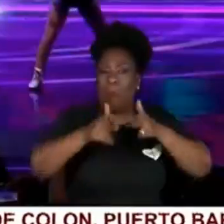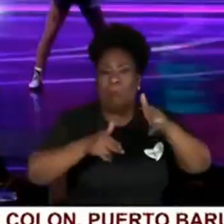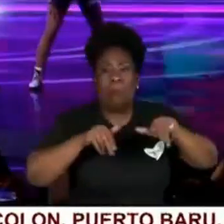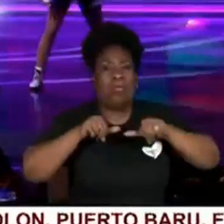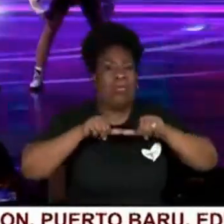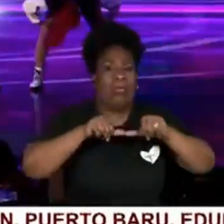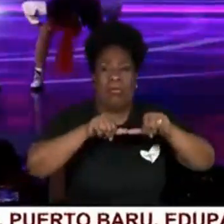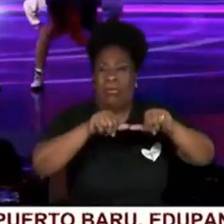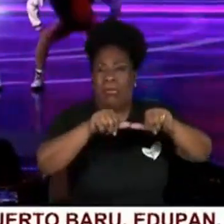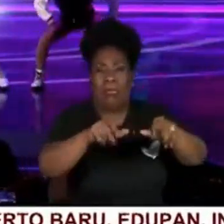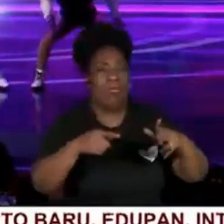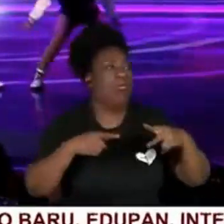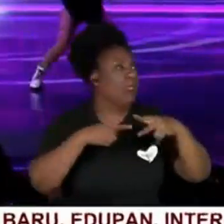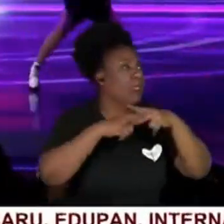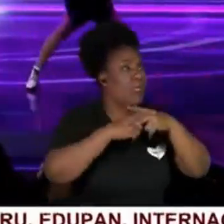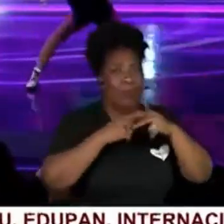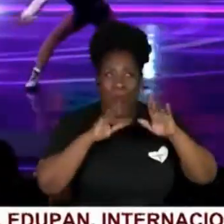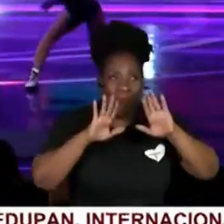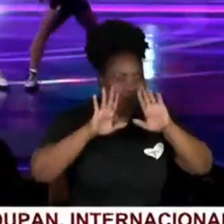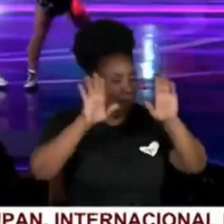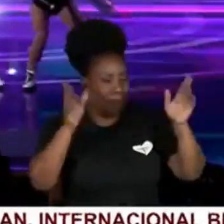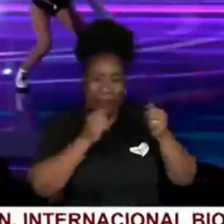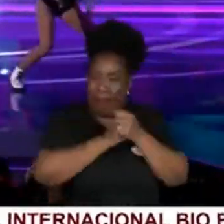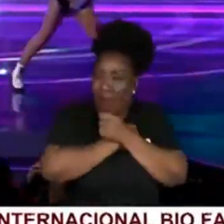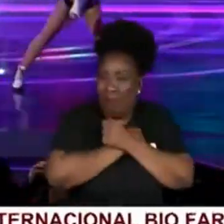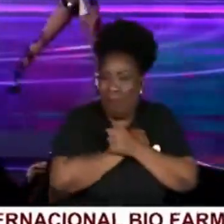Un trago de amor con cinismo.